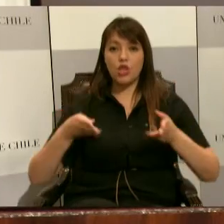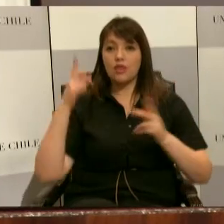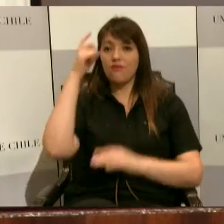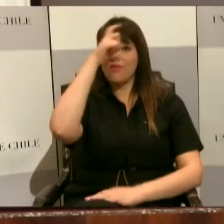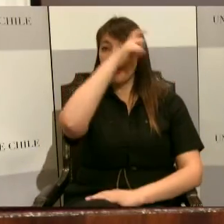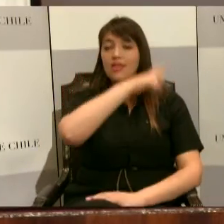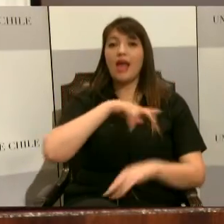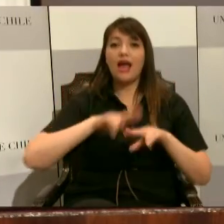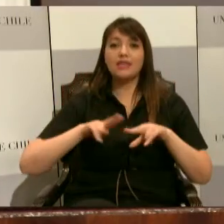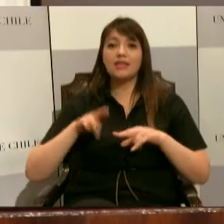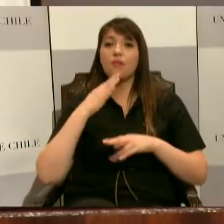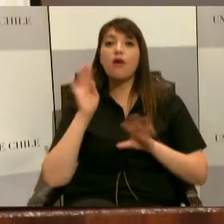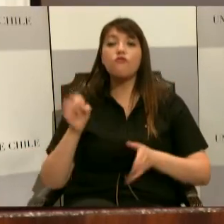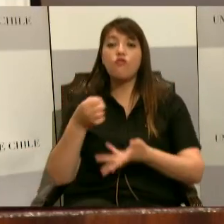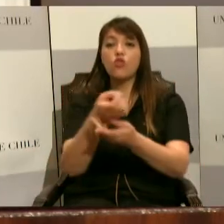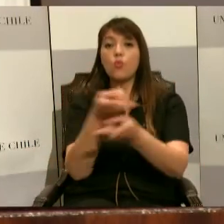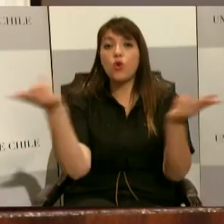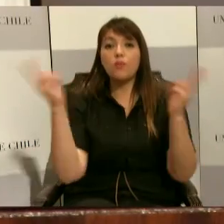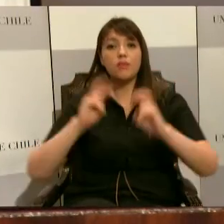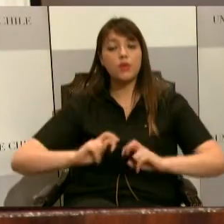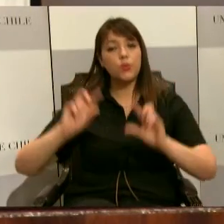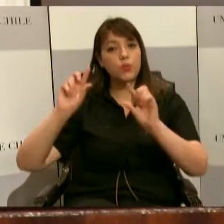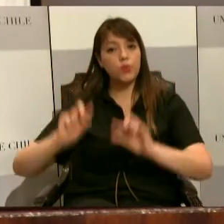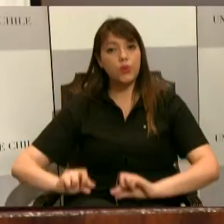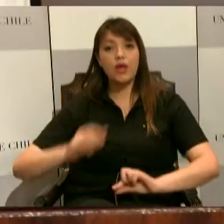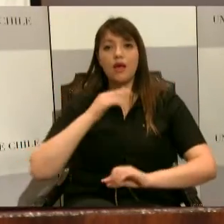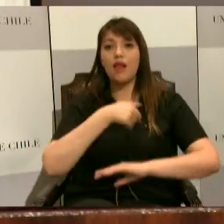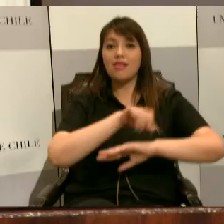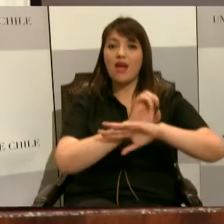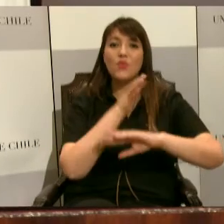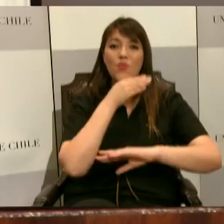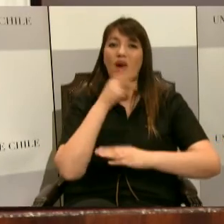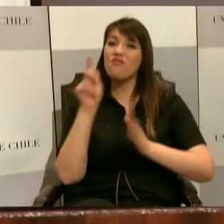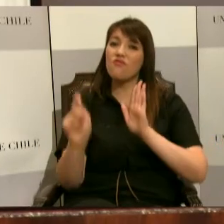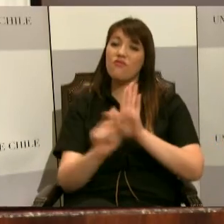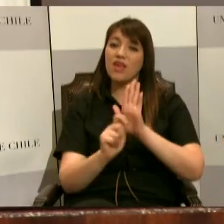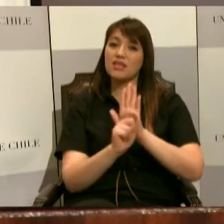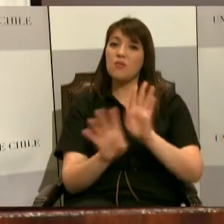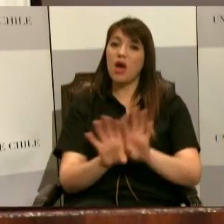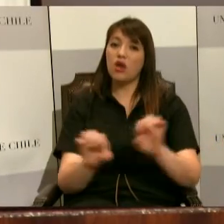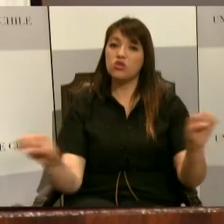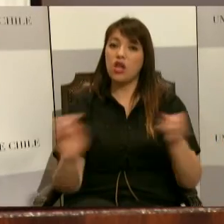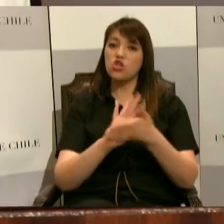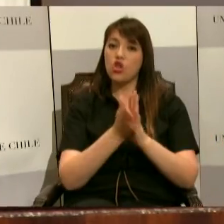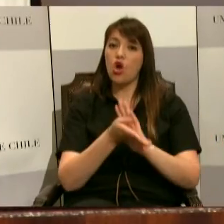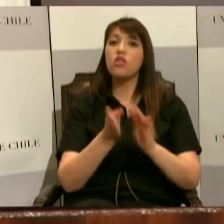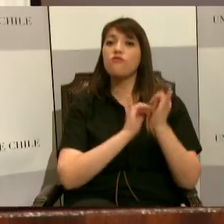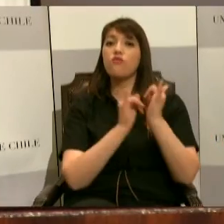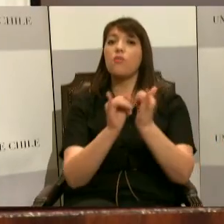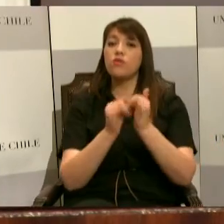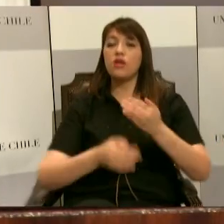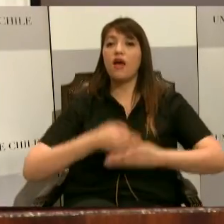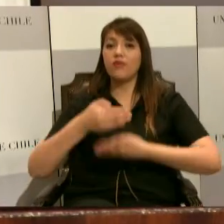dado el serio estancamiento de los fondos públicos para investigación. El Estado no ha logrado a la fecha conciliar el esfuerzo desplegado en materia de formación